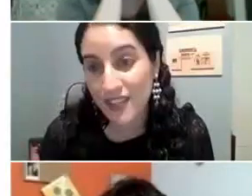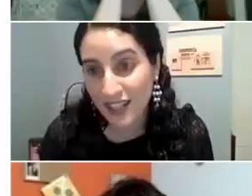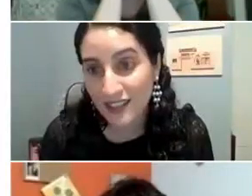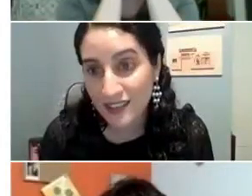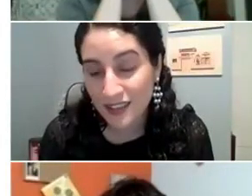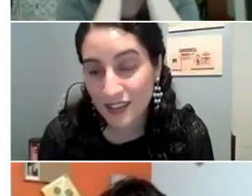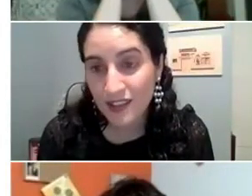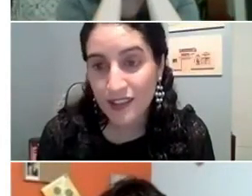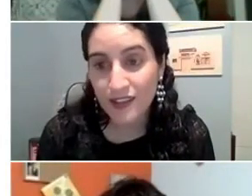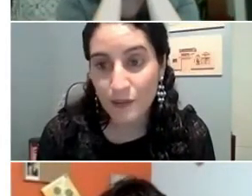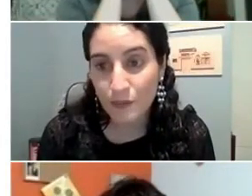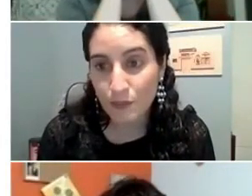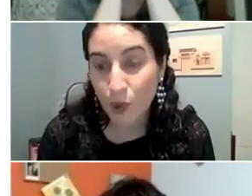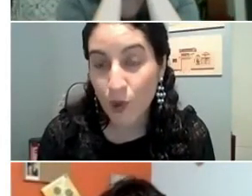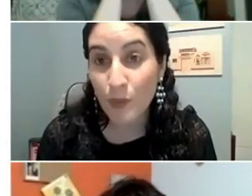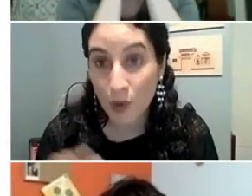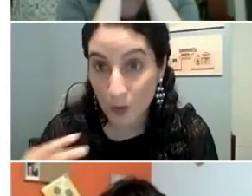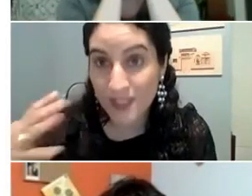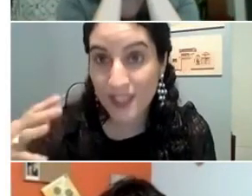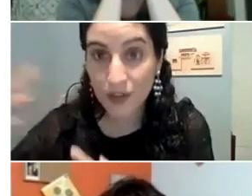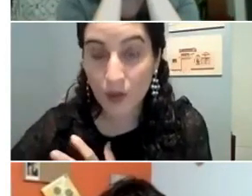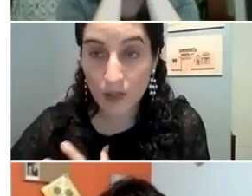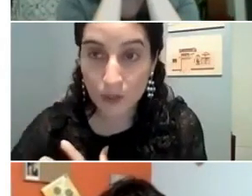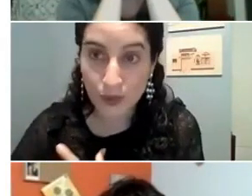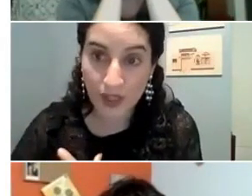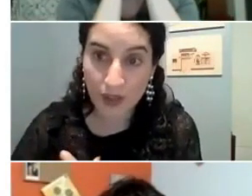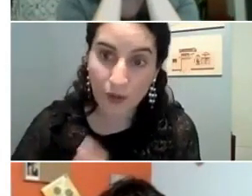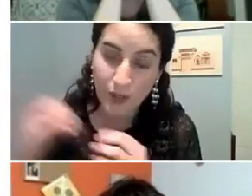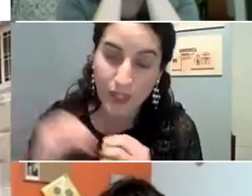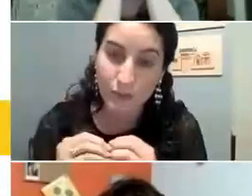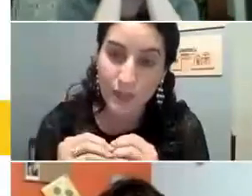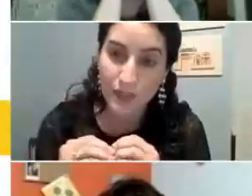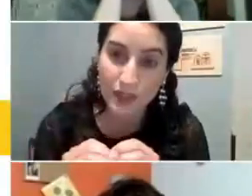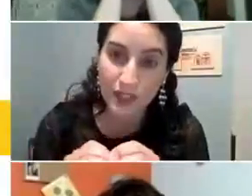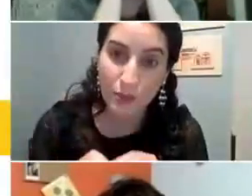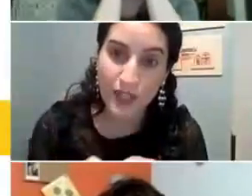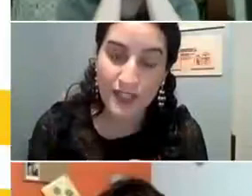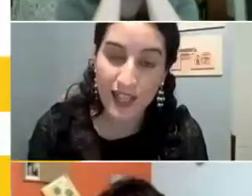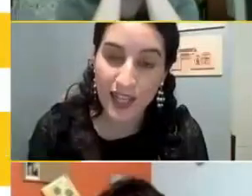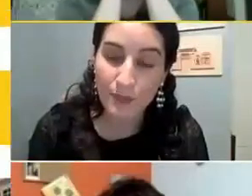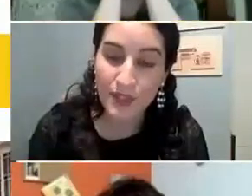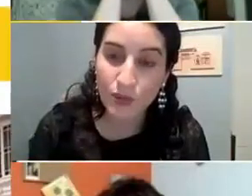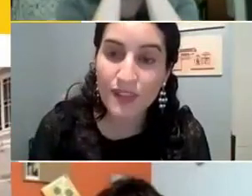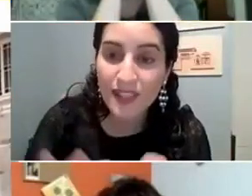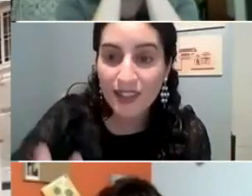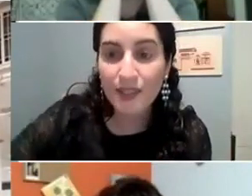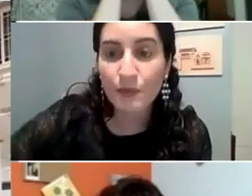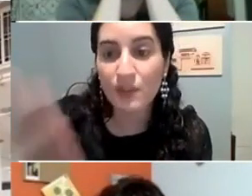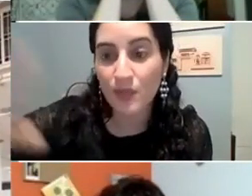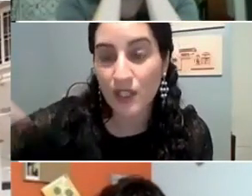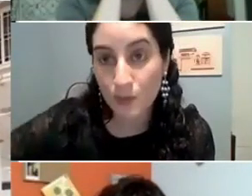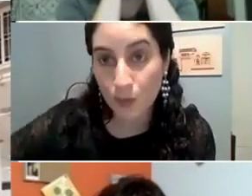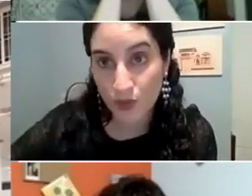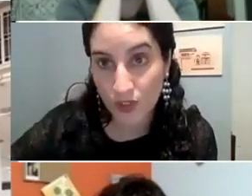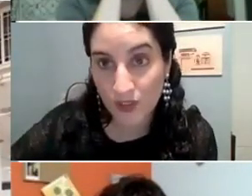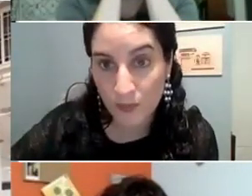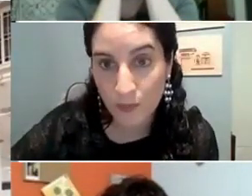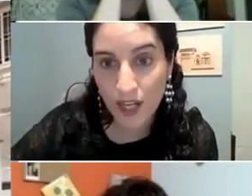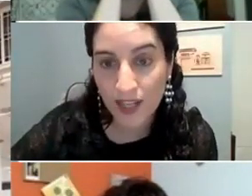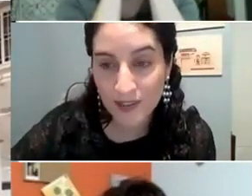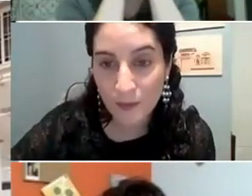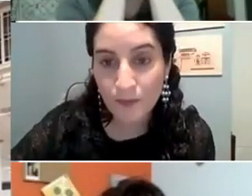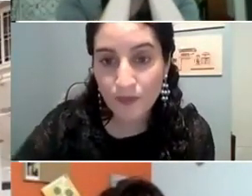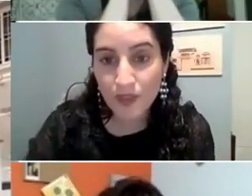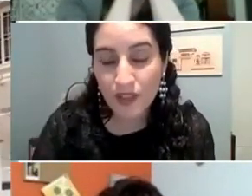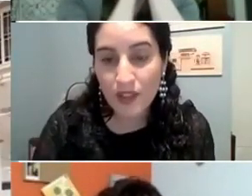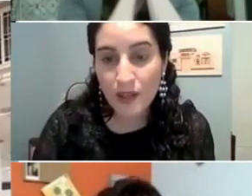nuestras salas. Poco a poco va a estar todo el museo. Por el momento tenemos la sala de pinturas y tenemos también exposiciones